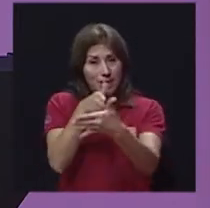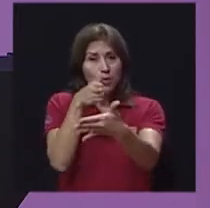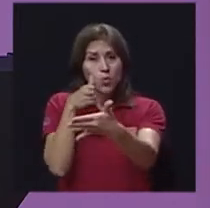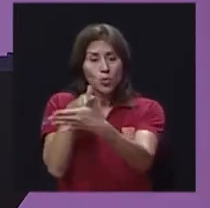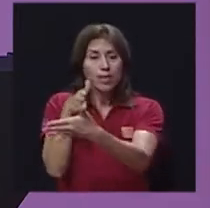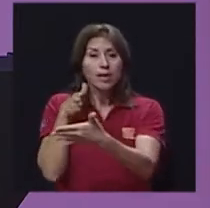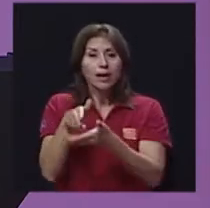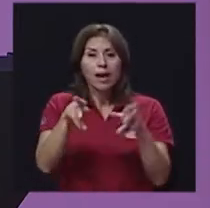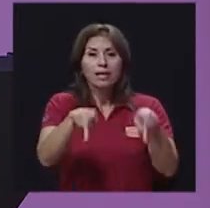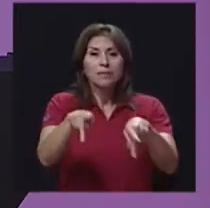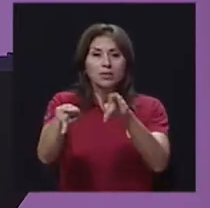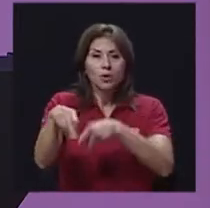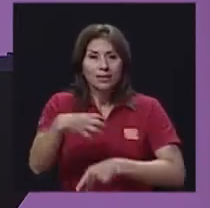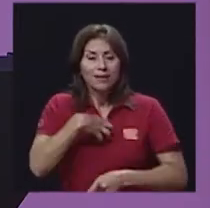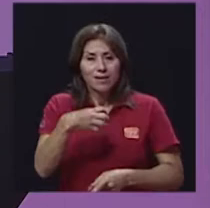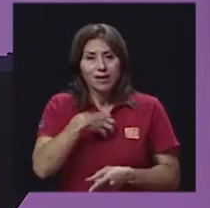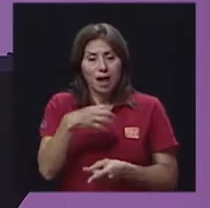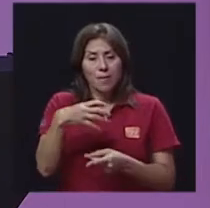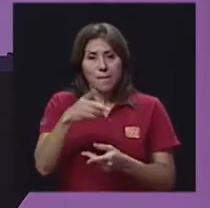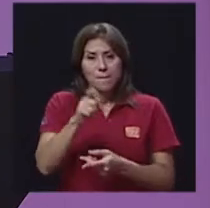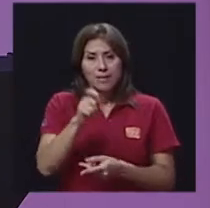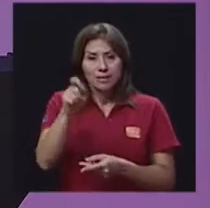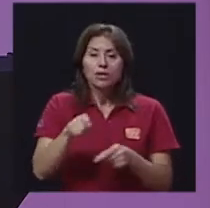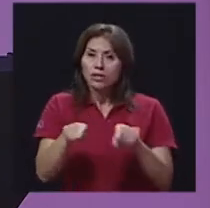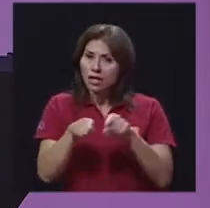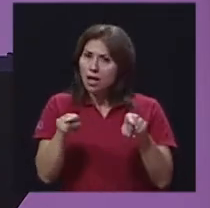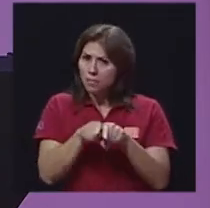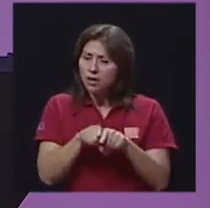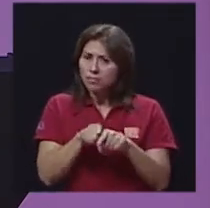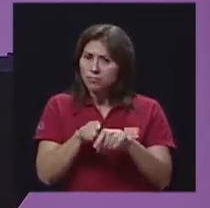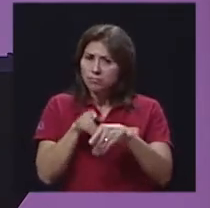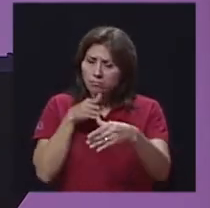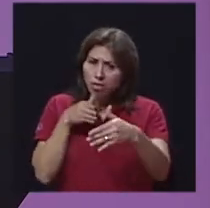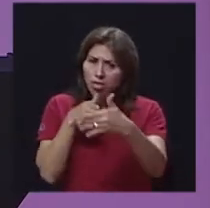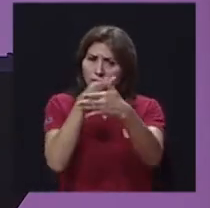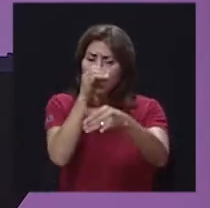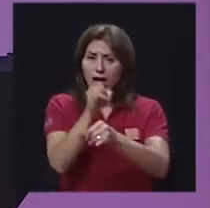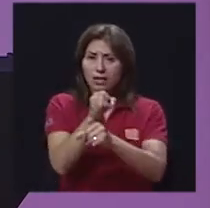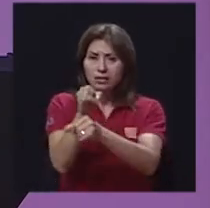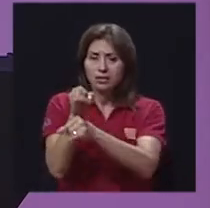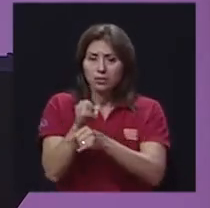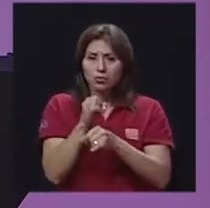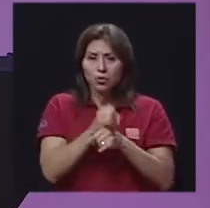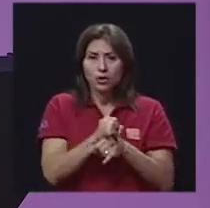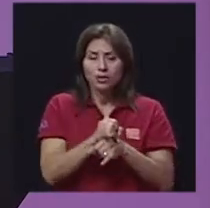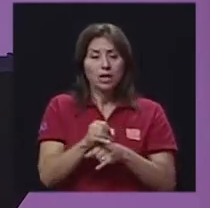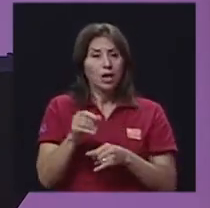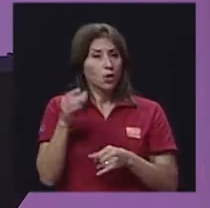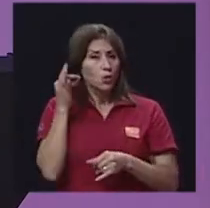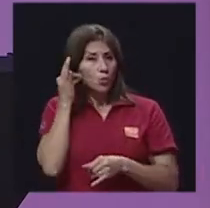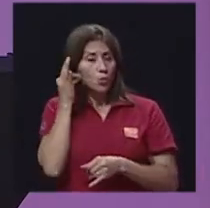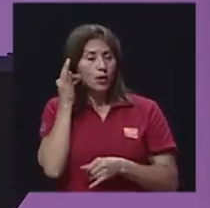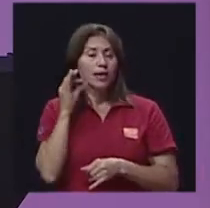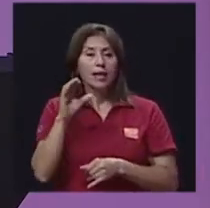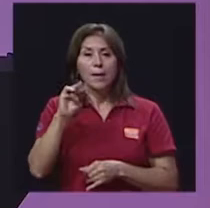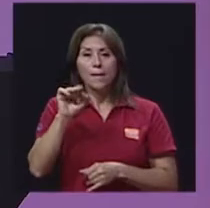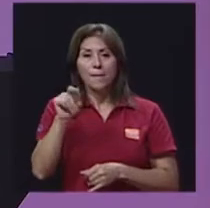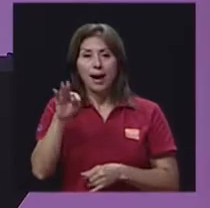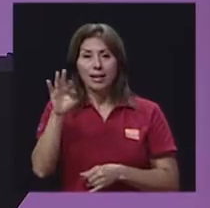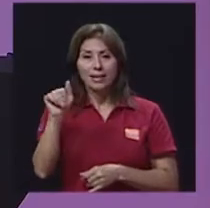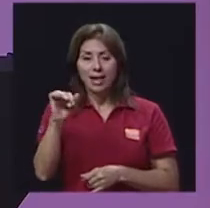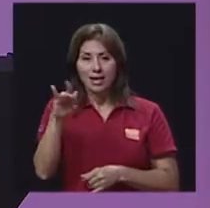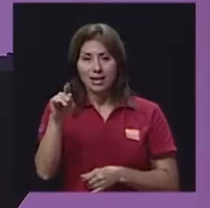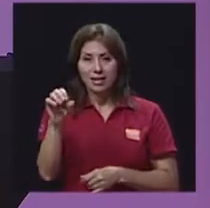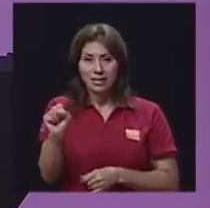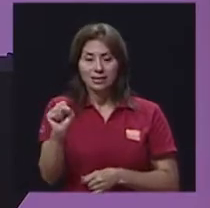de las pensiones alimentarias, sino también a la misma institucionalidad. Doña Marta Iris Muñoz Cascante, que es nuestra directora, ella ha promovido que